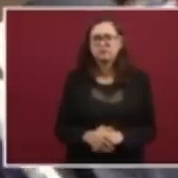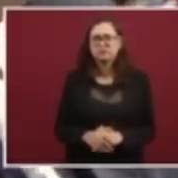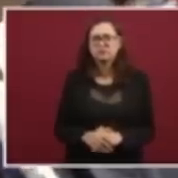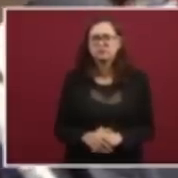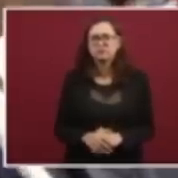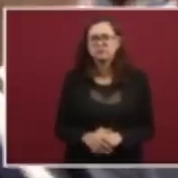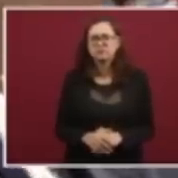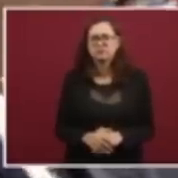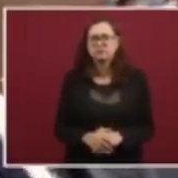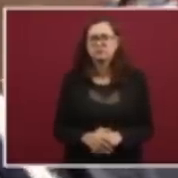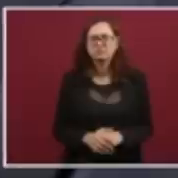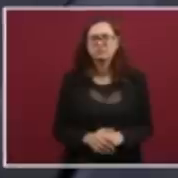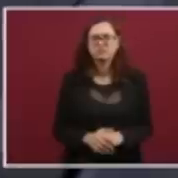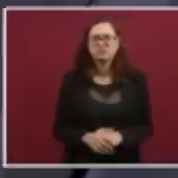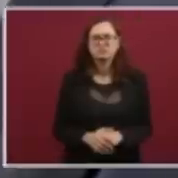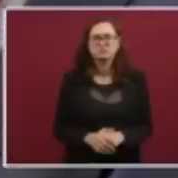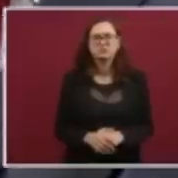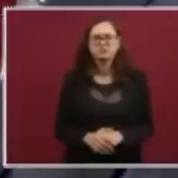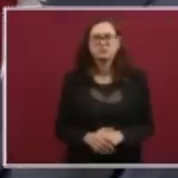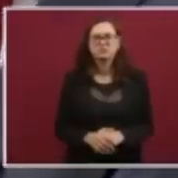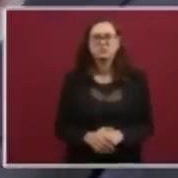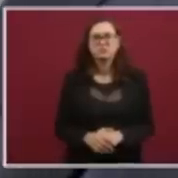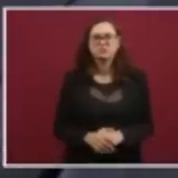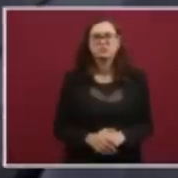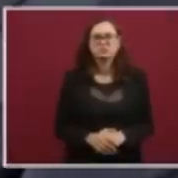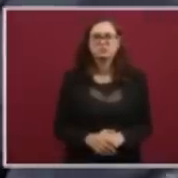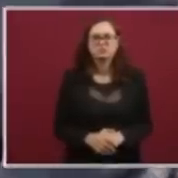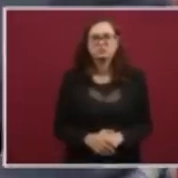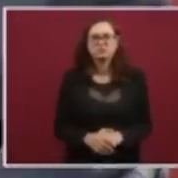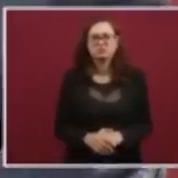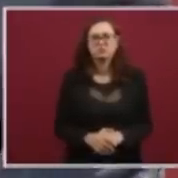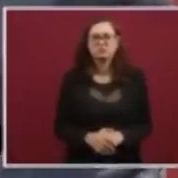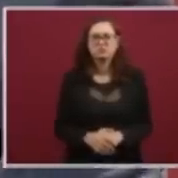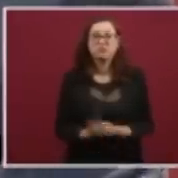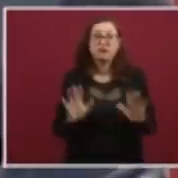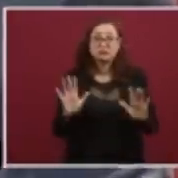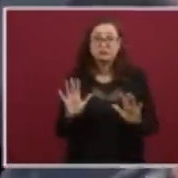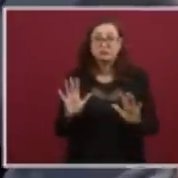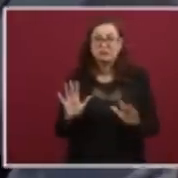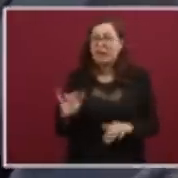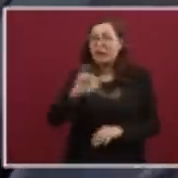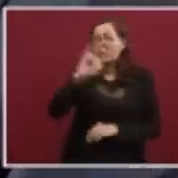No hay que decir de esta agua no he de beber,